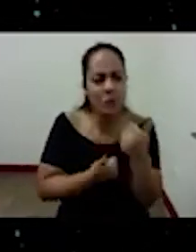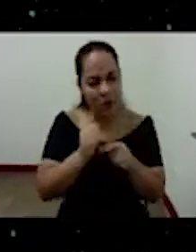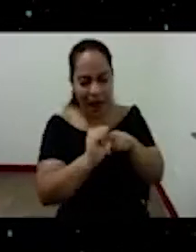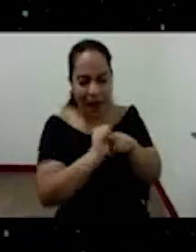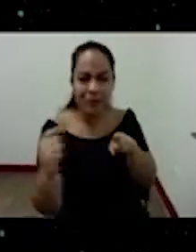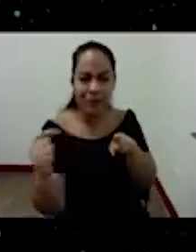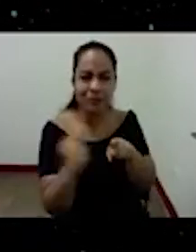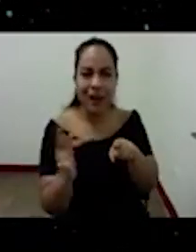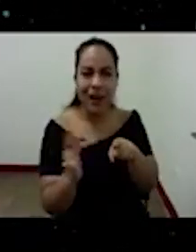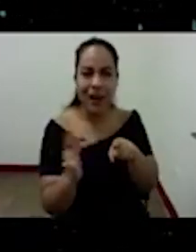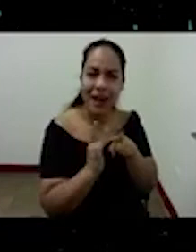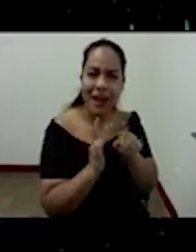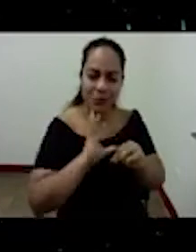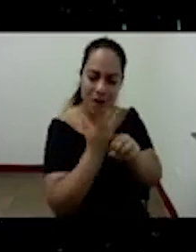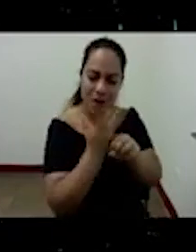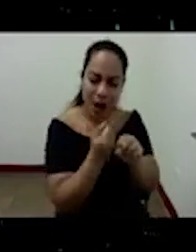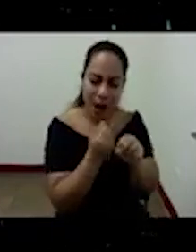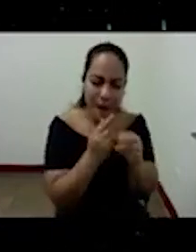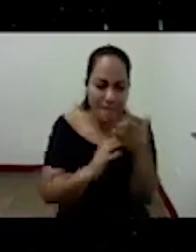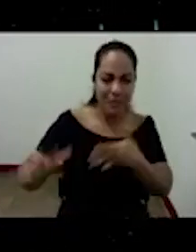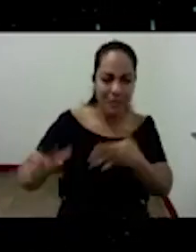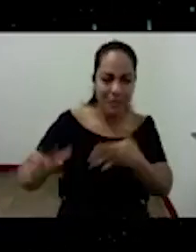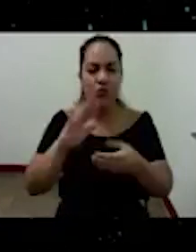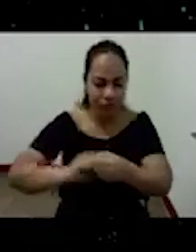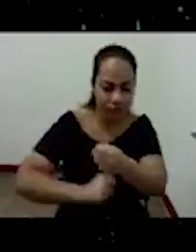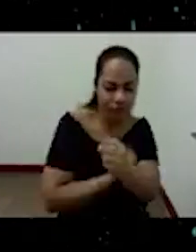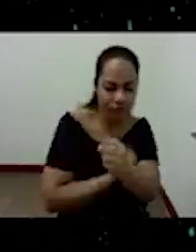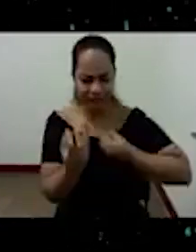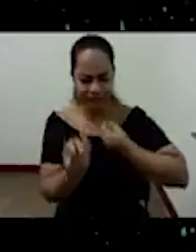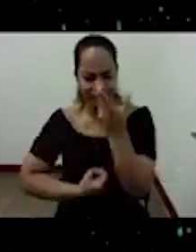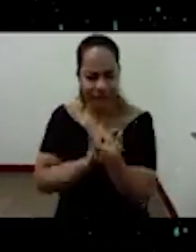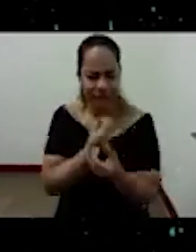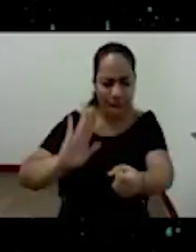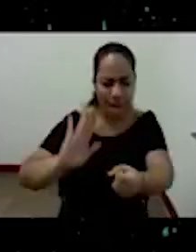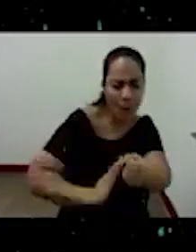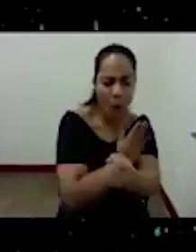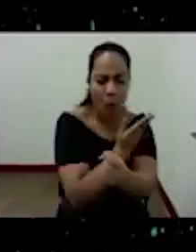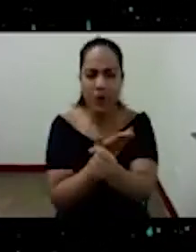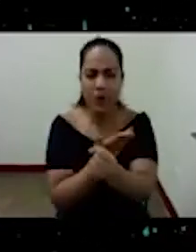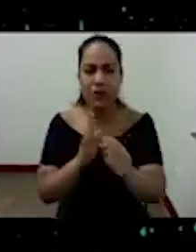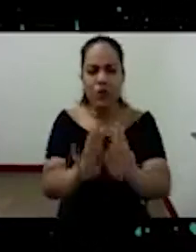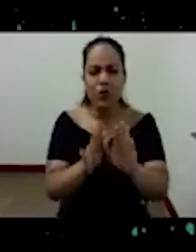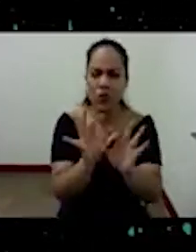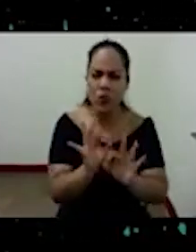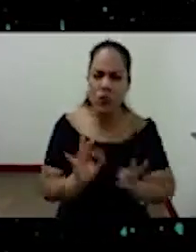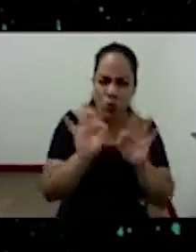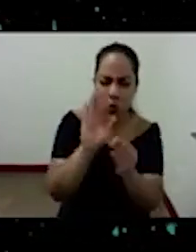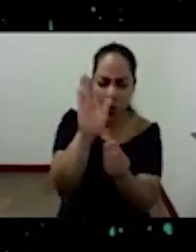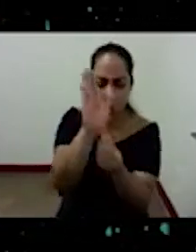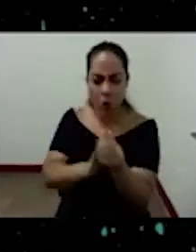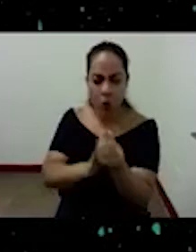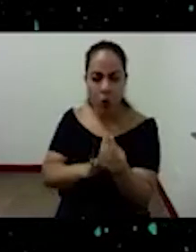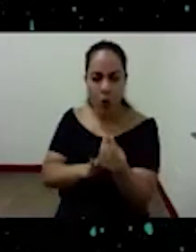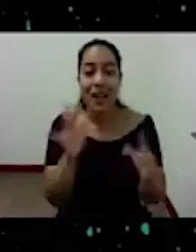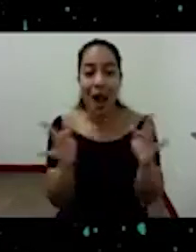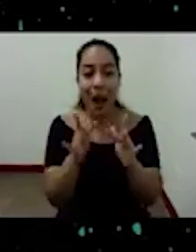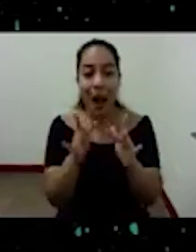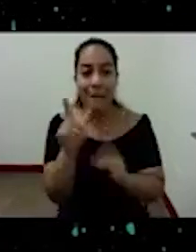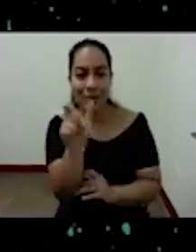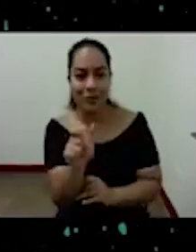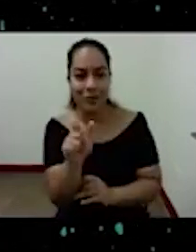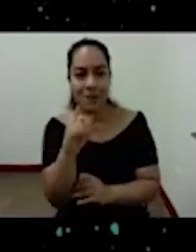de la expresión poética, tiene como fundamento el carácter colectivo del coro, surgido de la